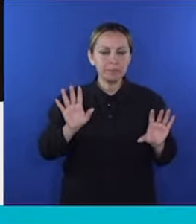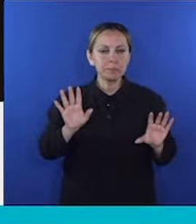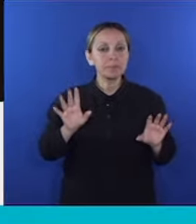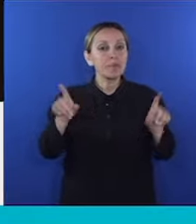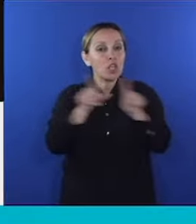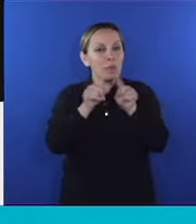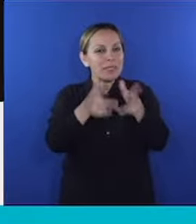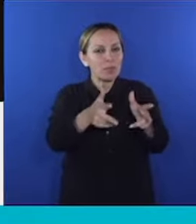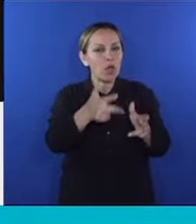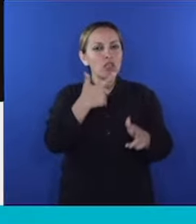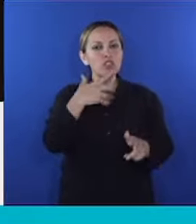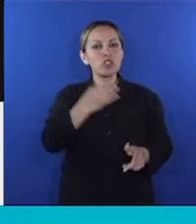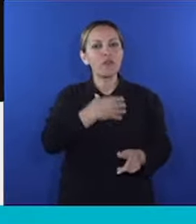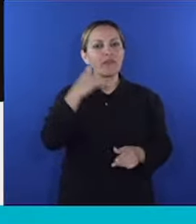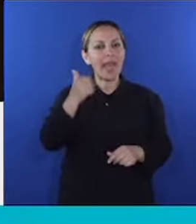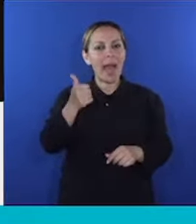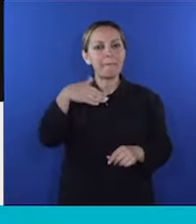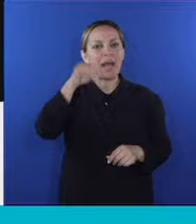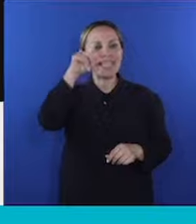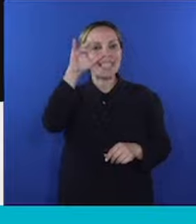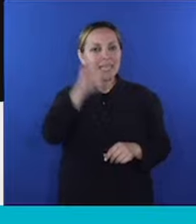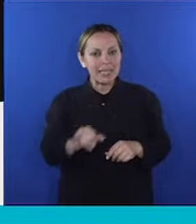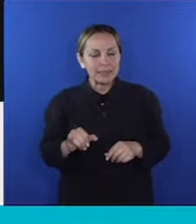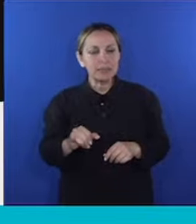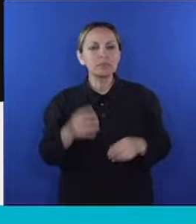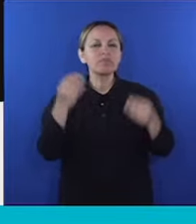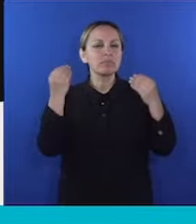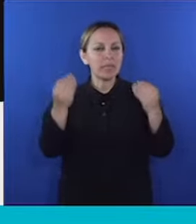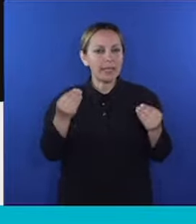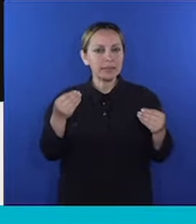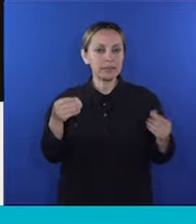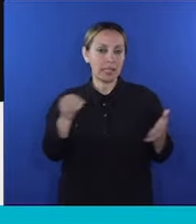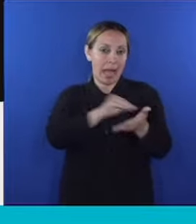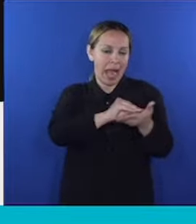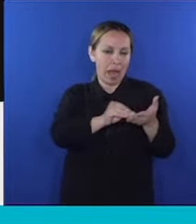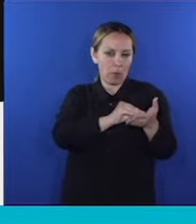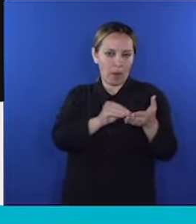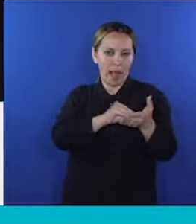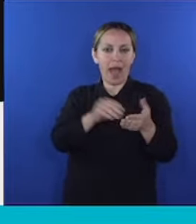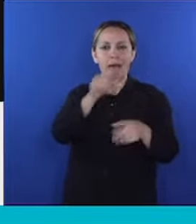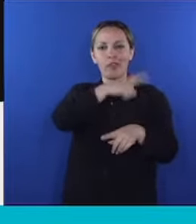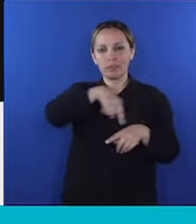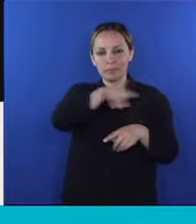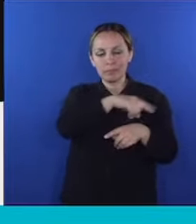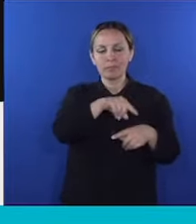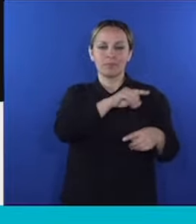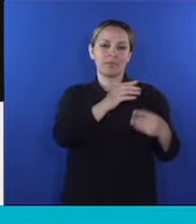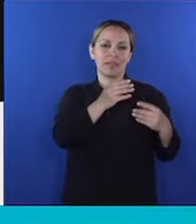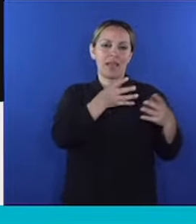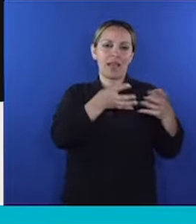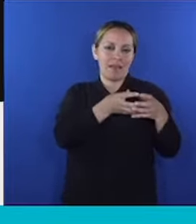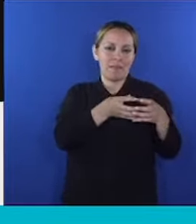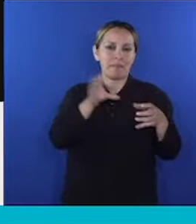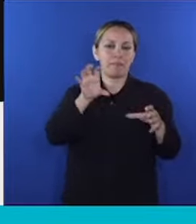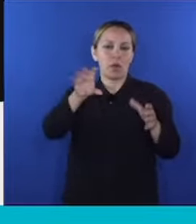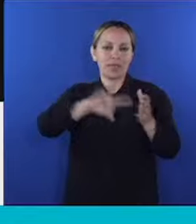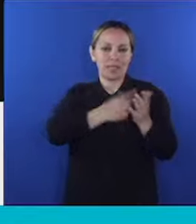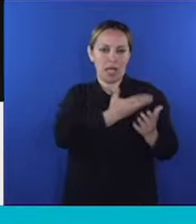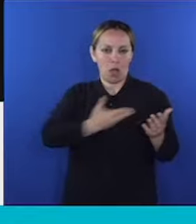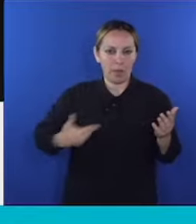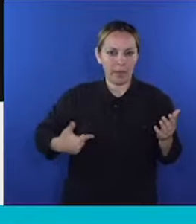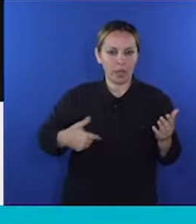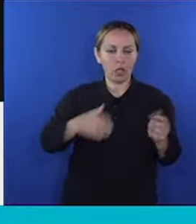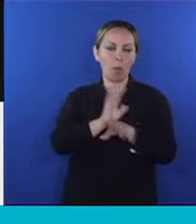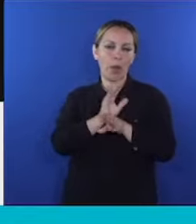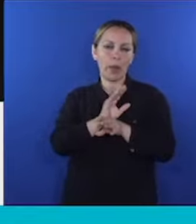caso de Sofía Martínez se colocan a los equipos legales de la provincia que paga el conjunto de la población a encubrir crímenes de